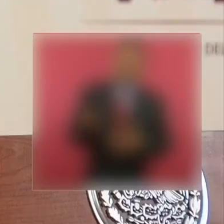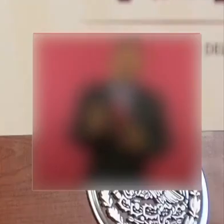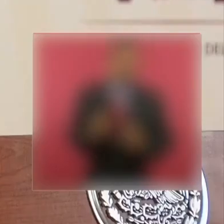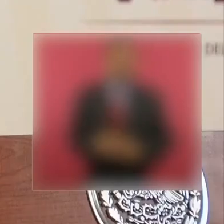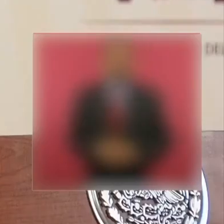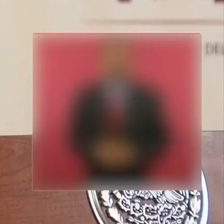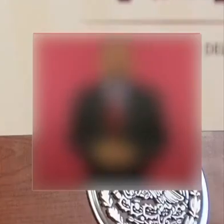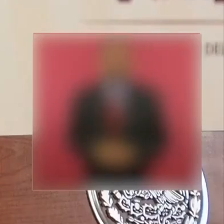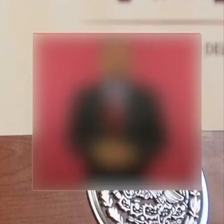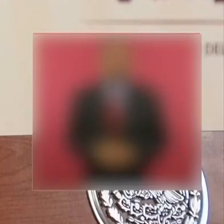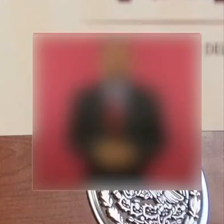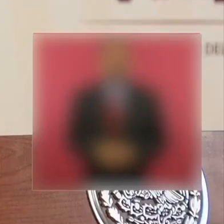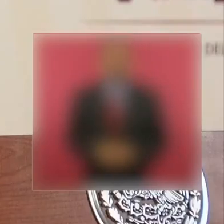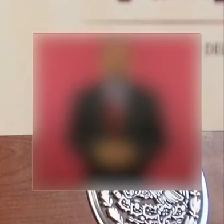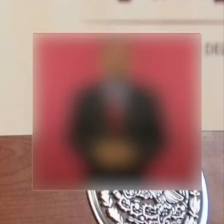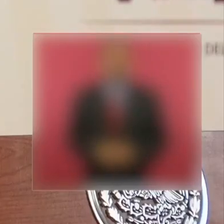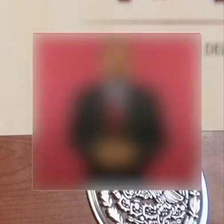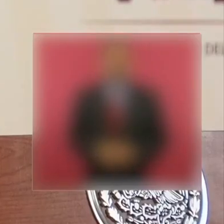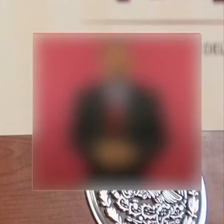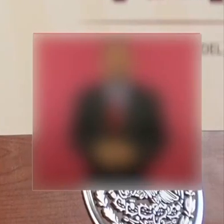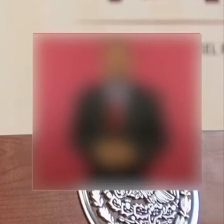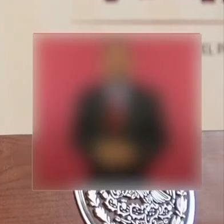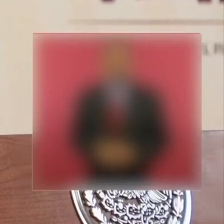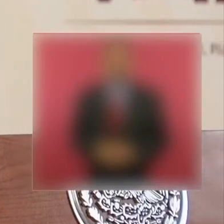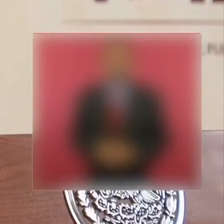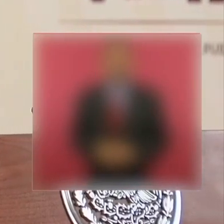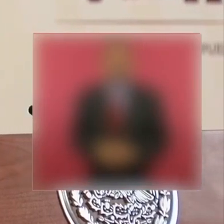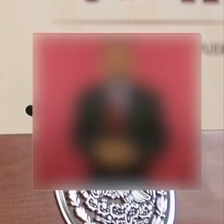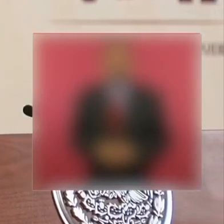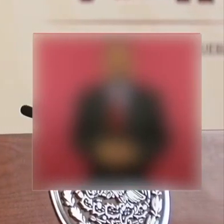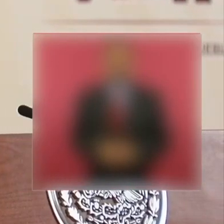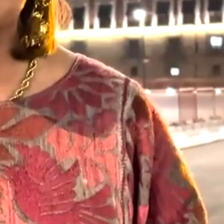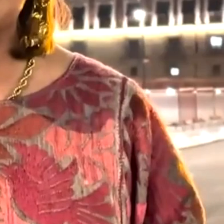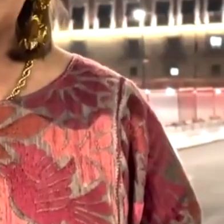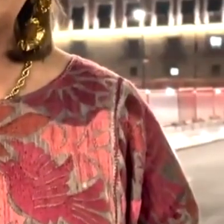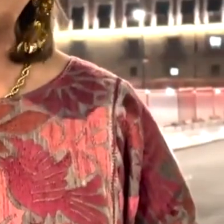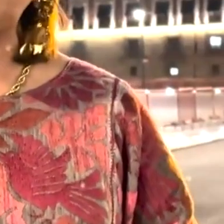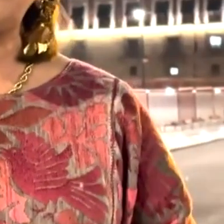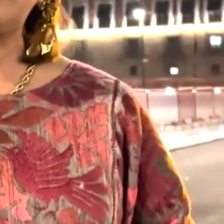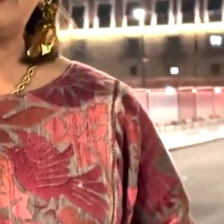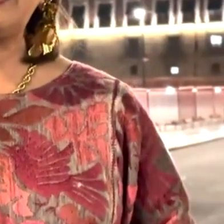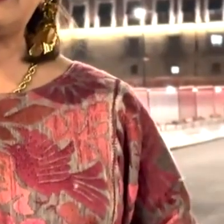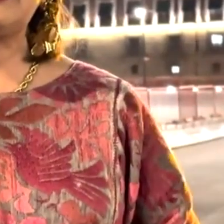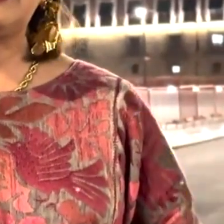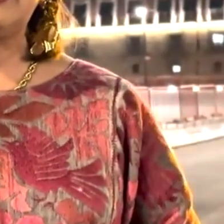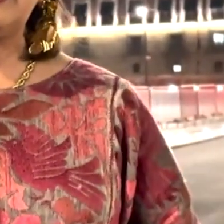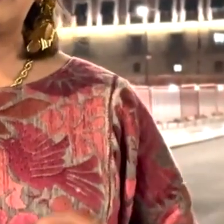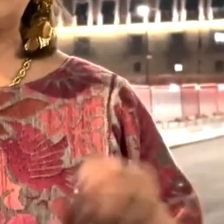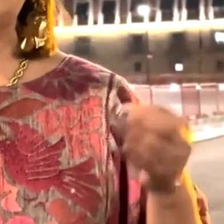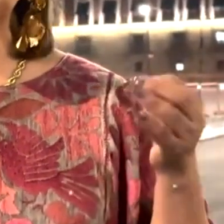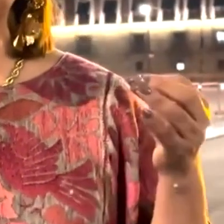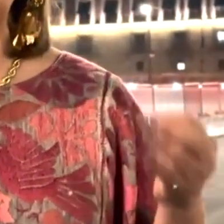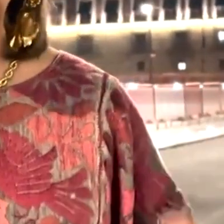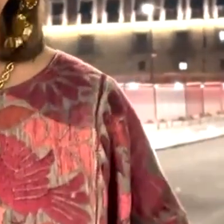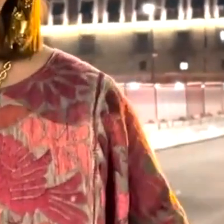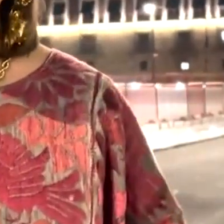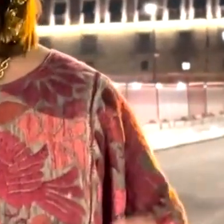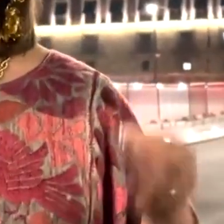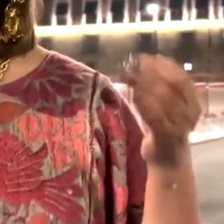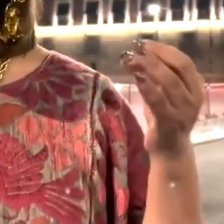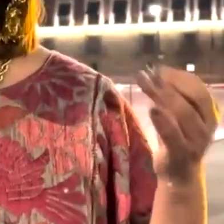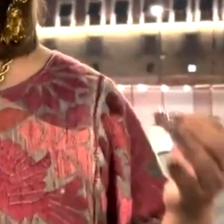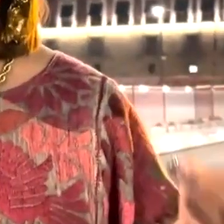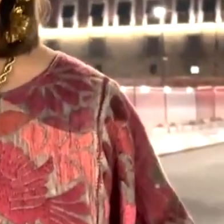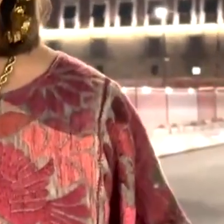este caso la senadora Xochitl lo ha hecho correctamente. Y pues debe de haber efectivamente